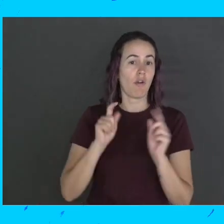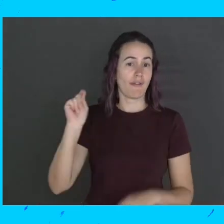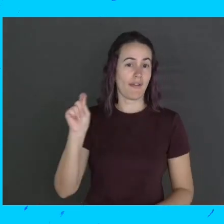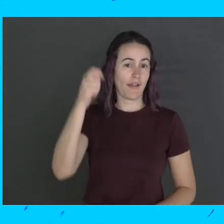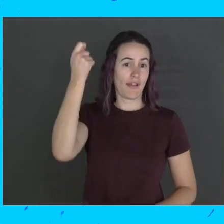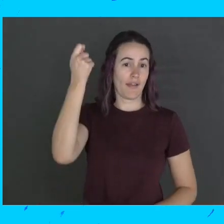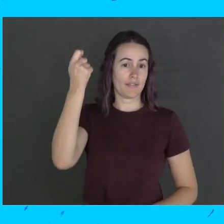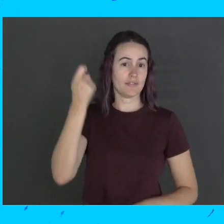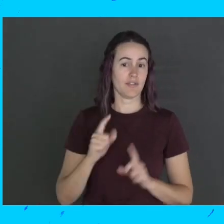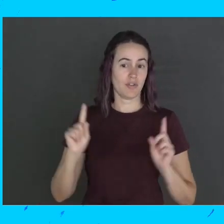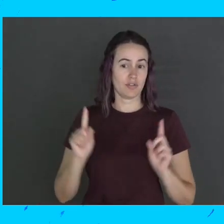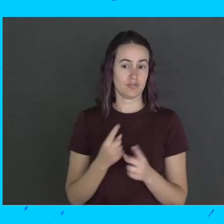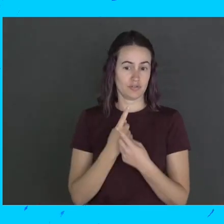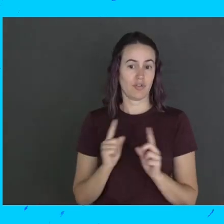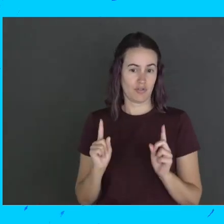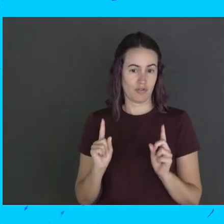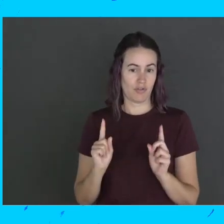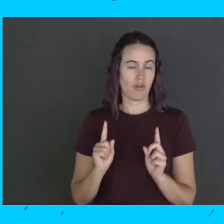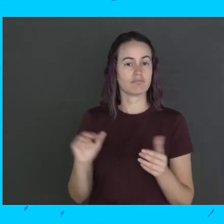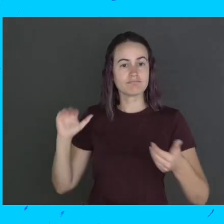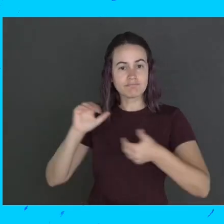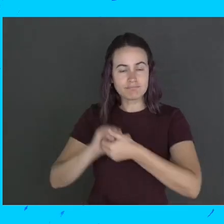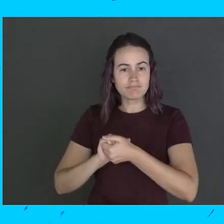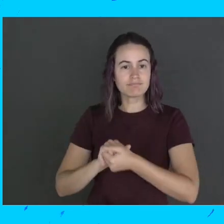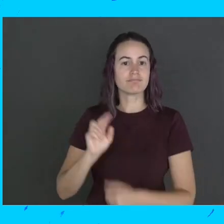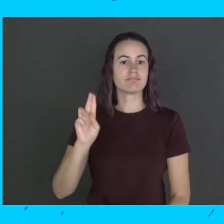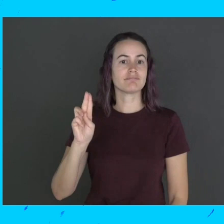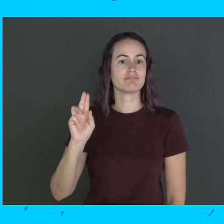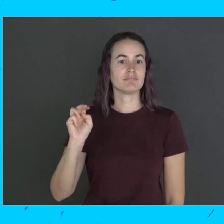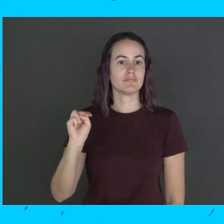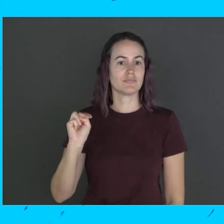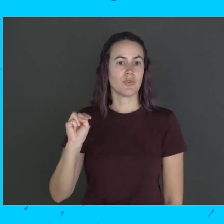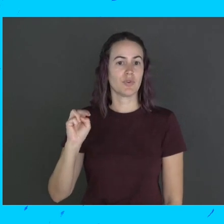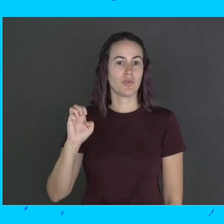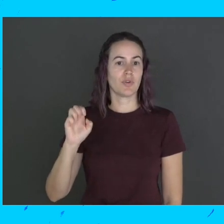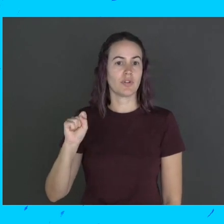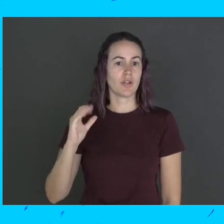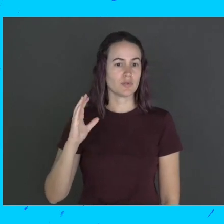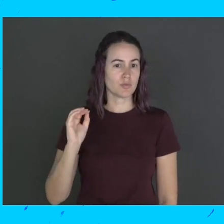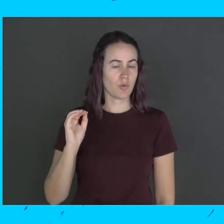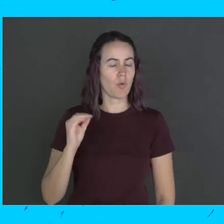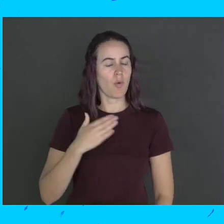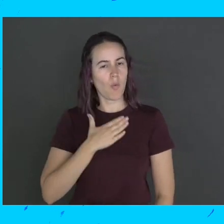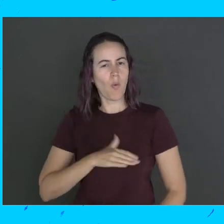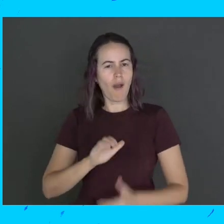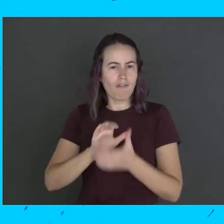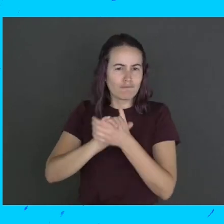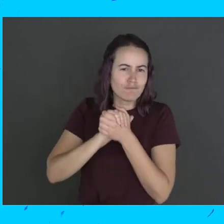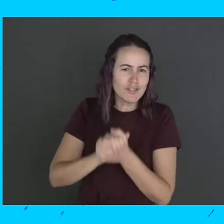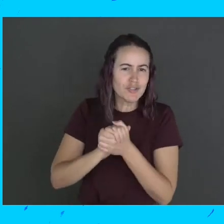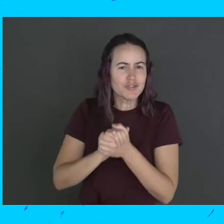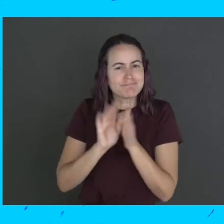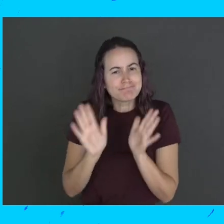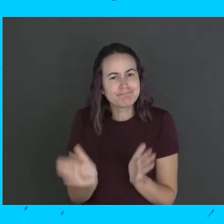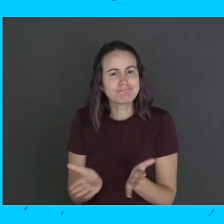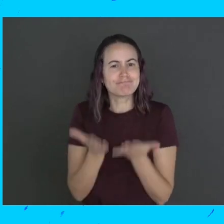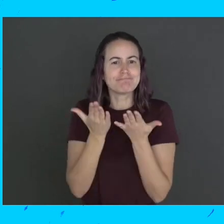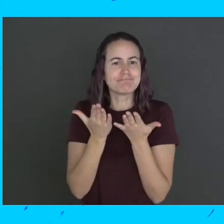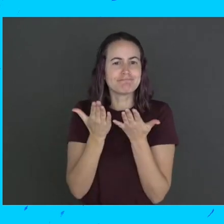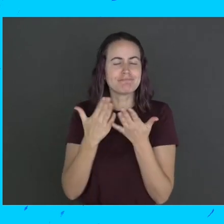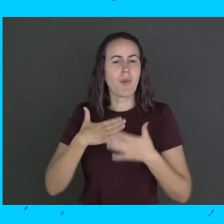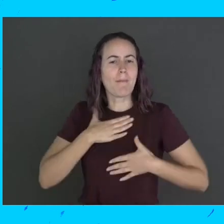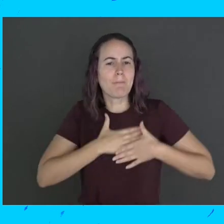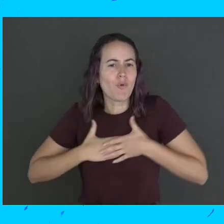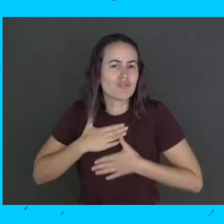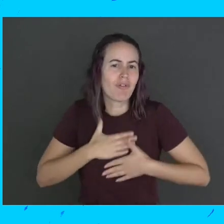ustedes, 1.8 mil millones de jóvenes sigan haciendo que sus voces sean oídas, porque esa es la voz